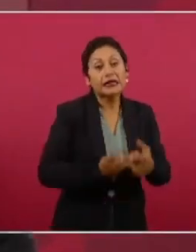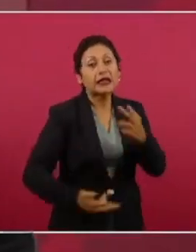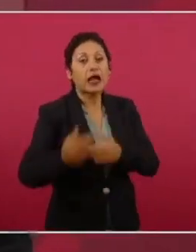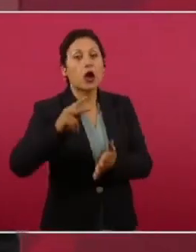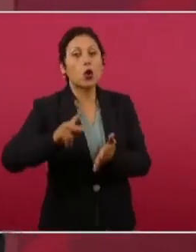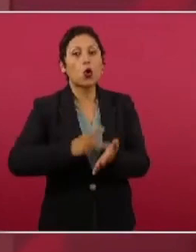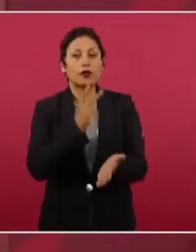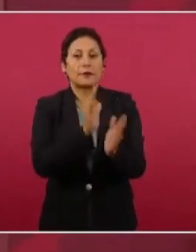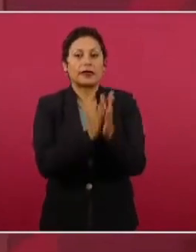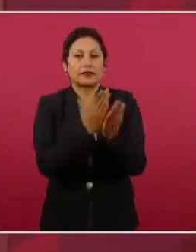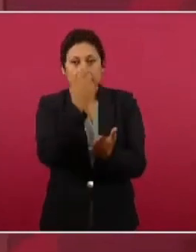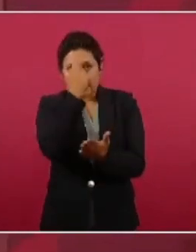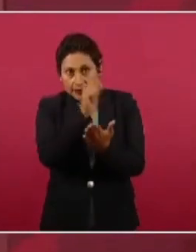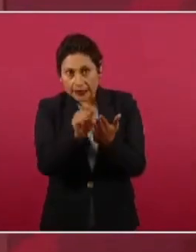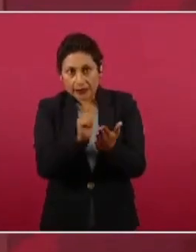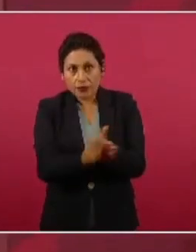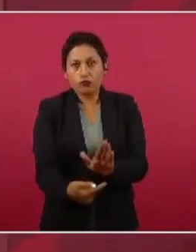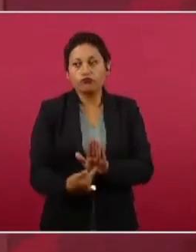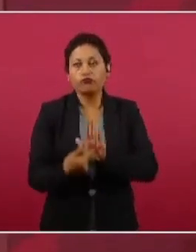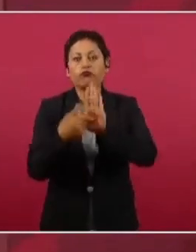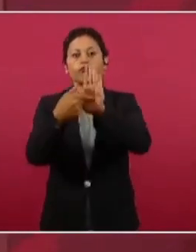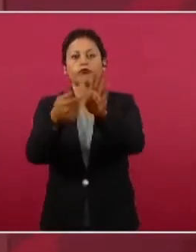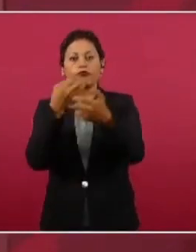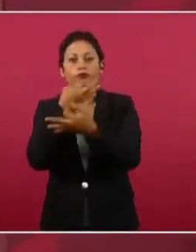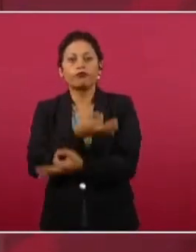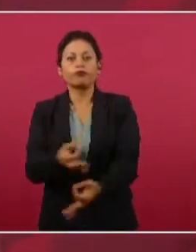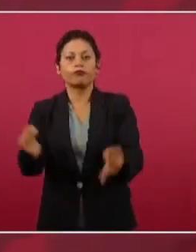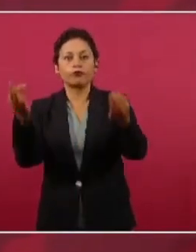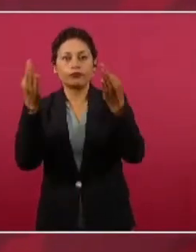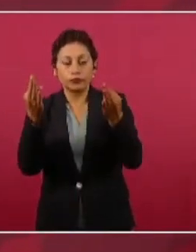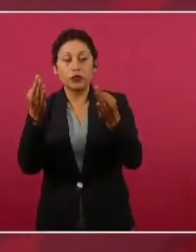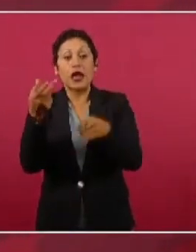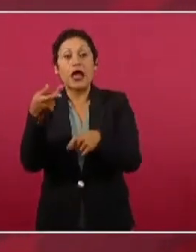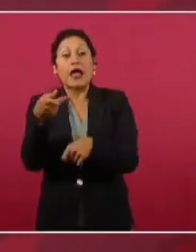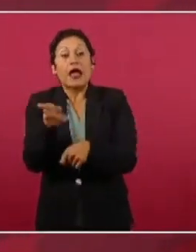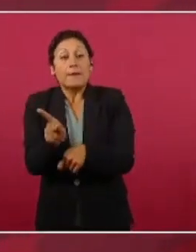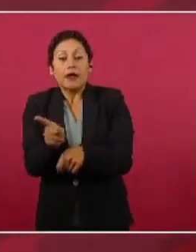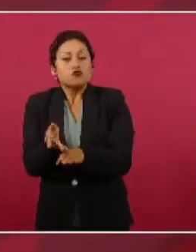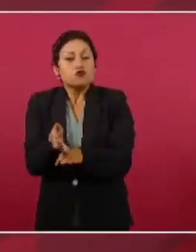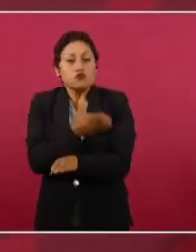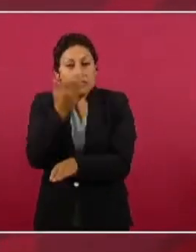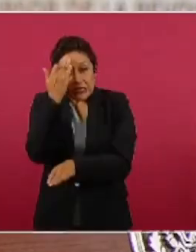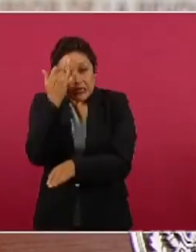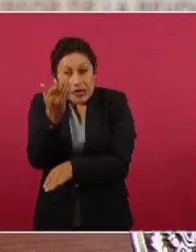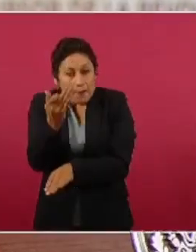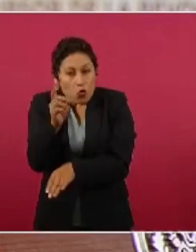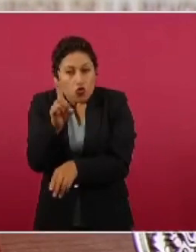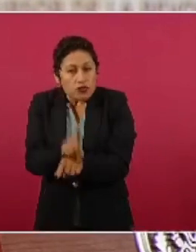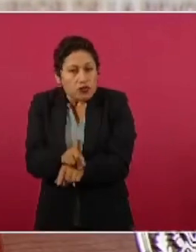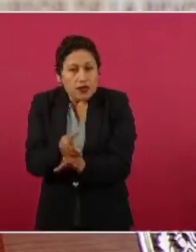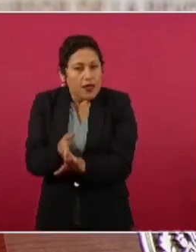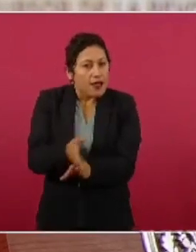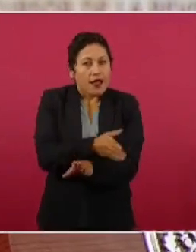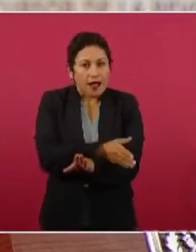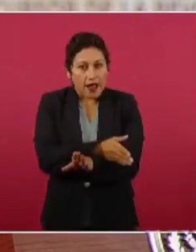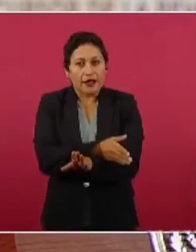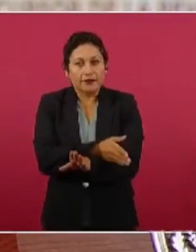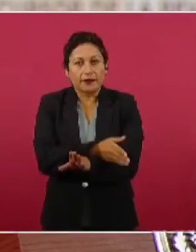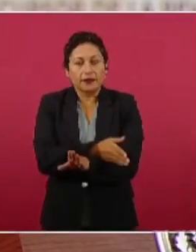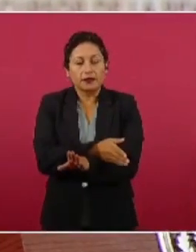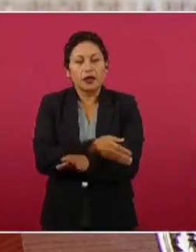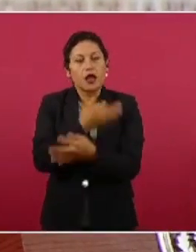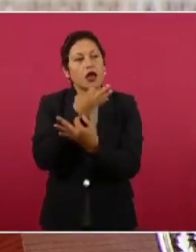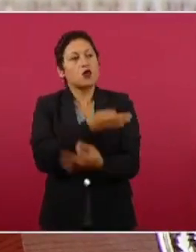y una semana antes, unos días antes de la presentación, salen unas llamadas